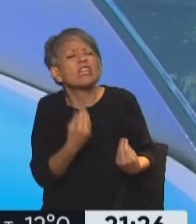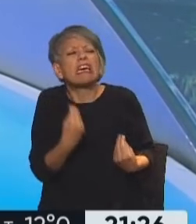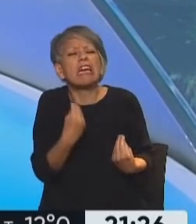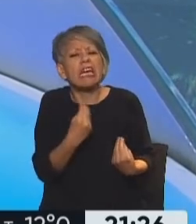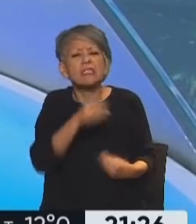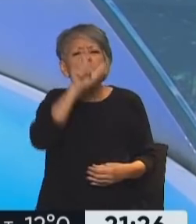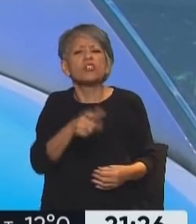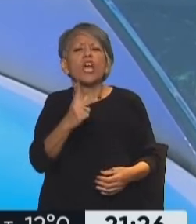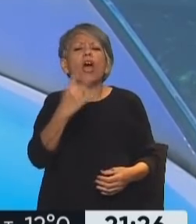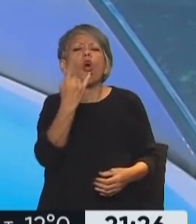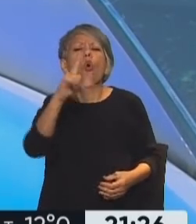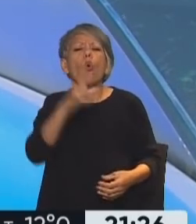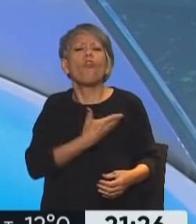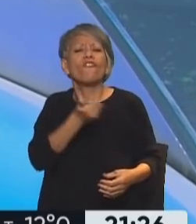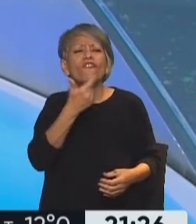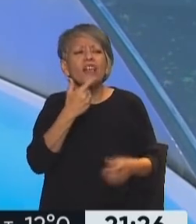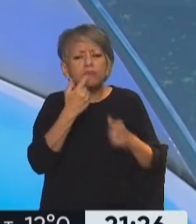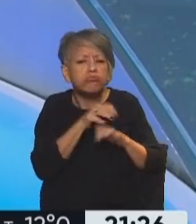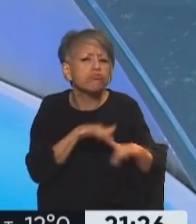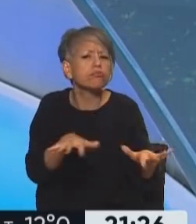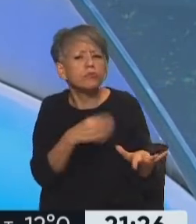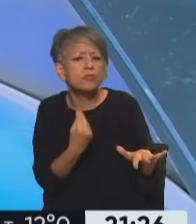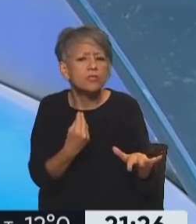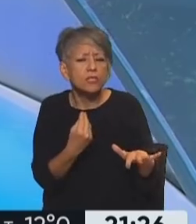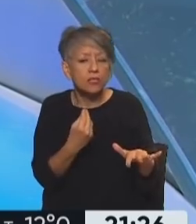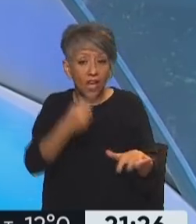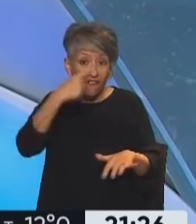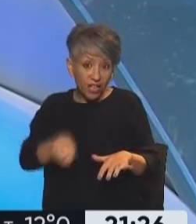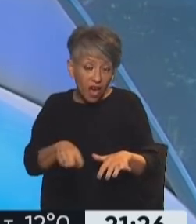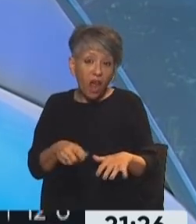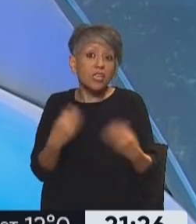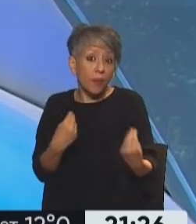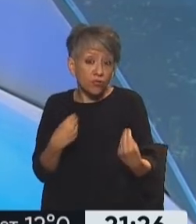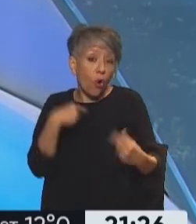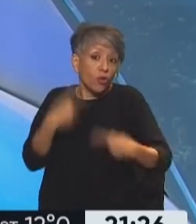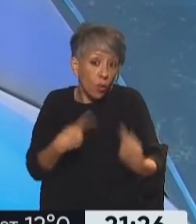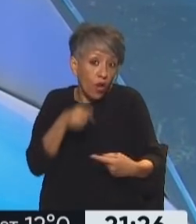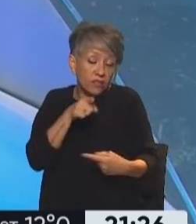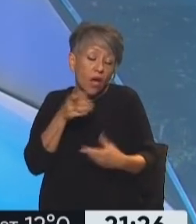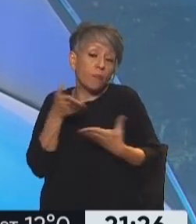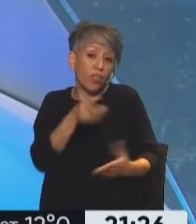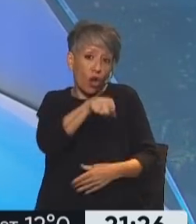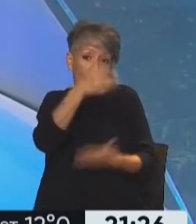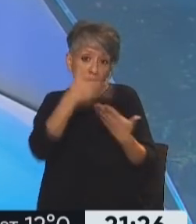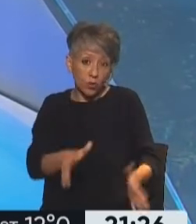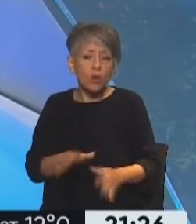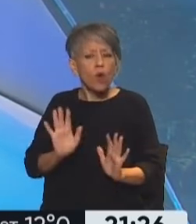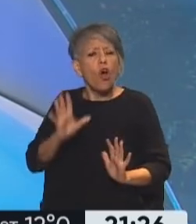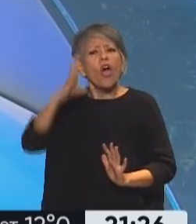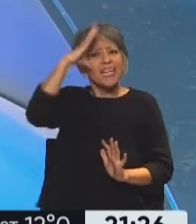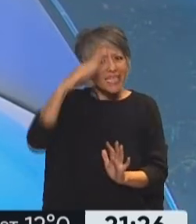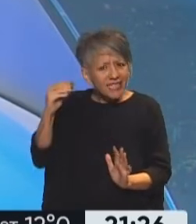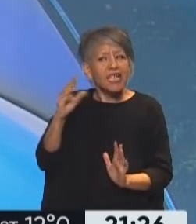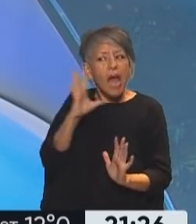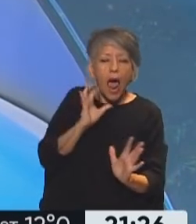en esos tweets y que terminó con la salida del ministro de Desarrollo Productivo, con Matías Culfas. Bueno, algo de eso intentó elucidar Cristina Fernández de